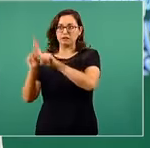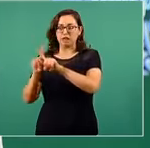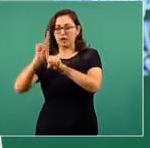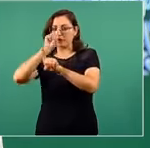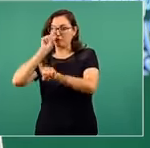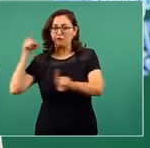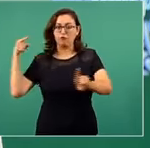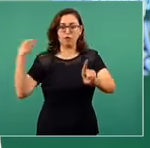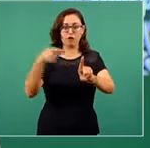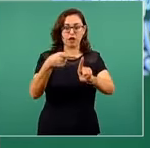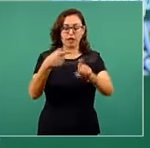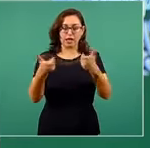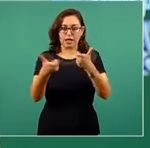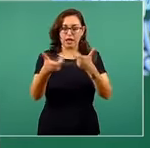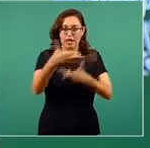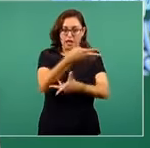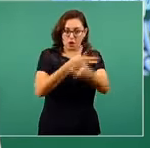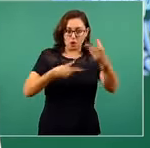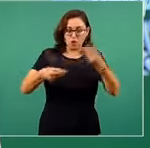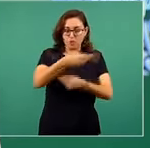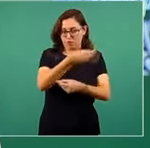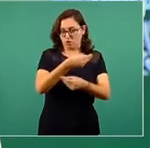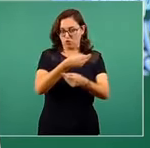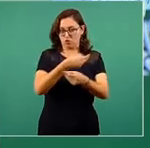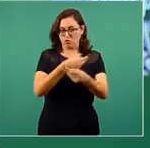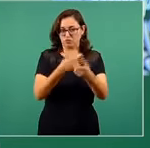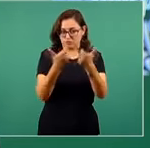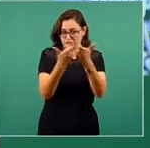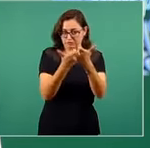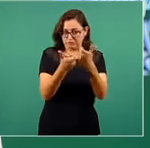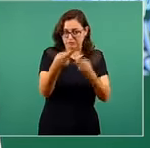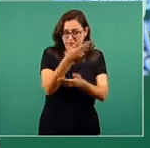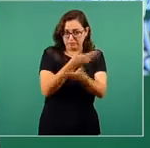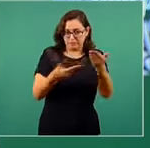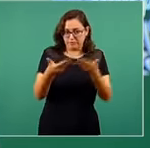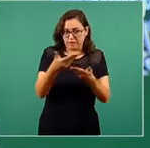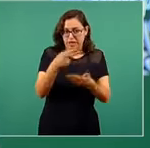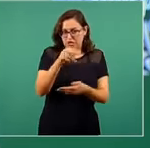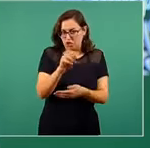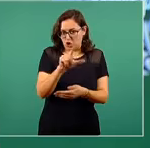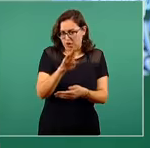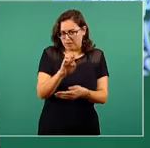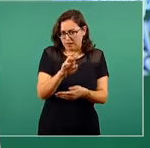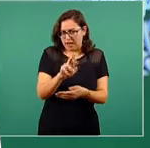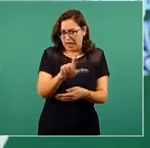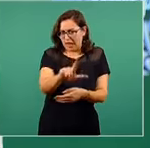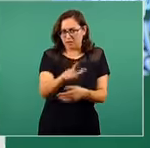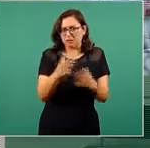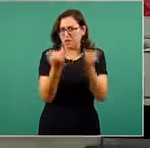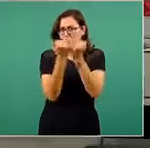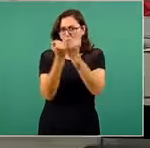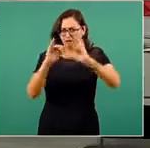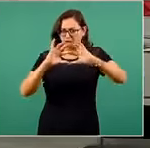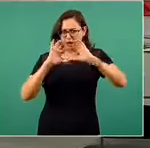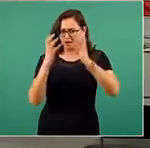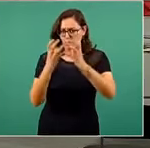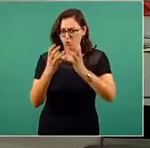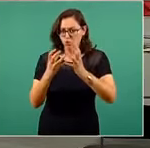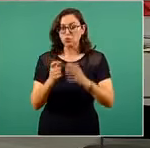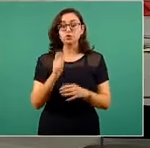y política social de corte neoliberal. El enfoque básico era